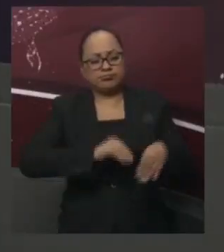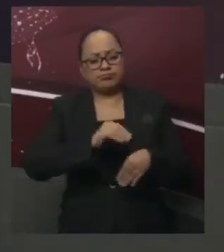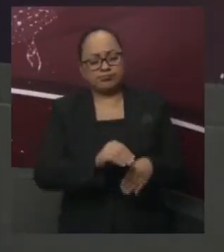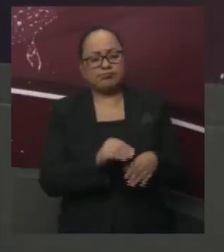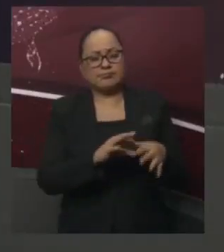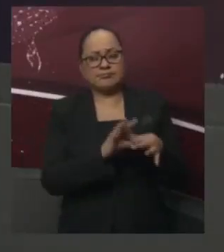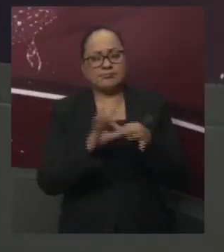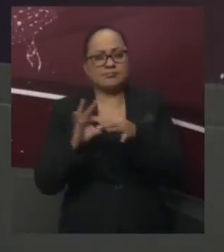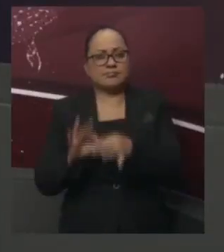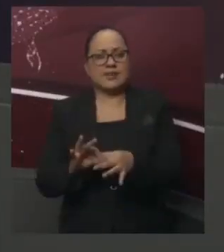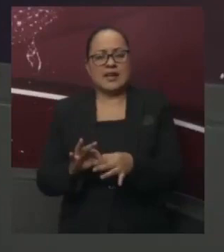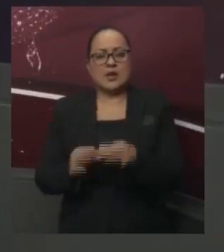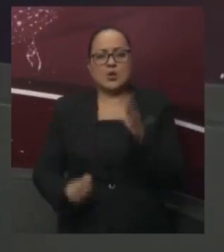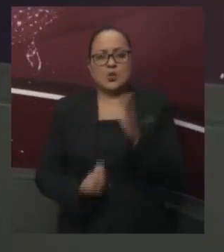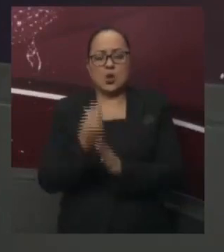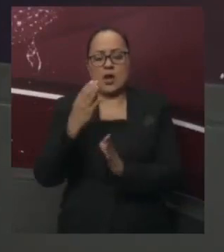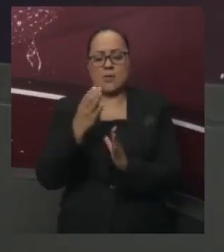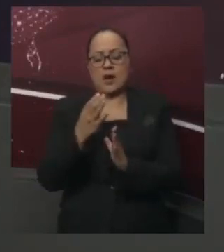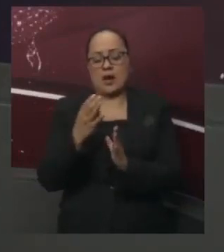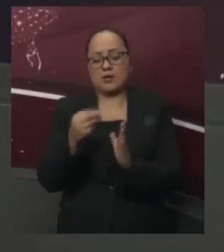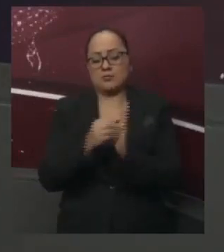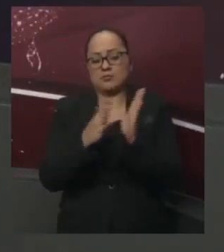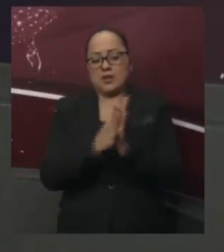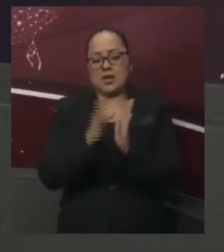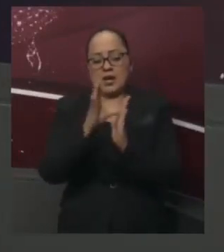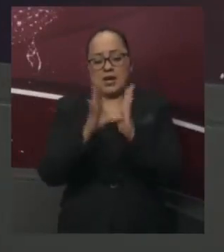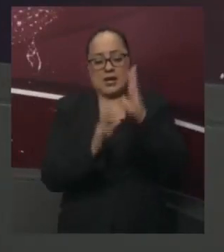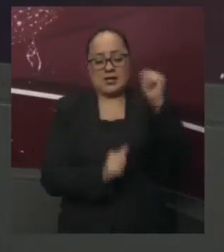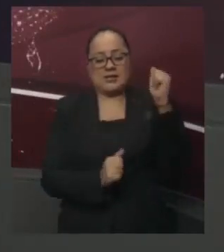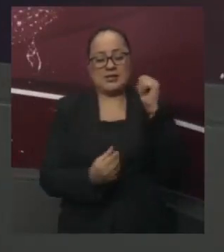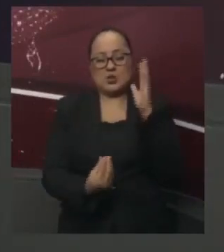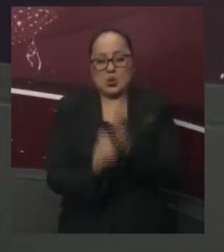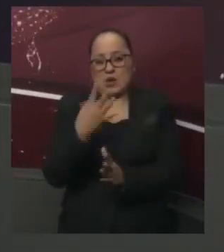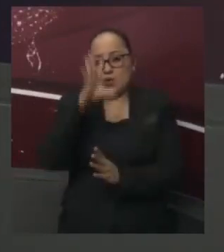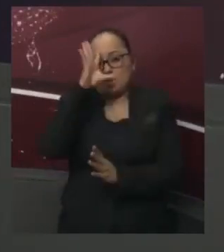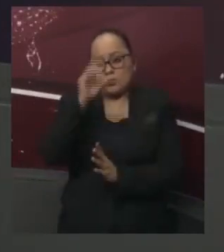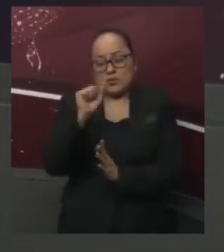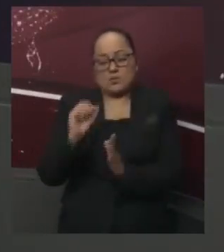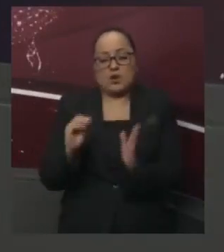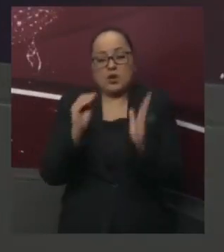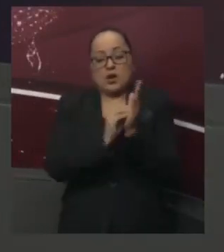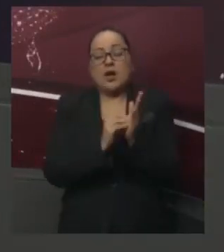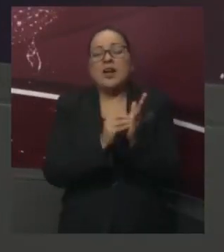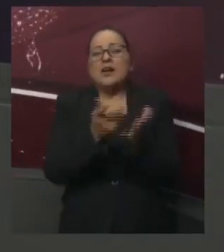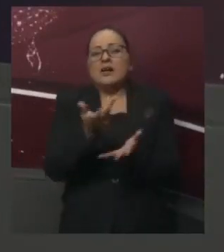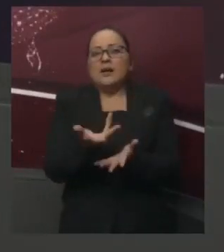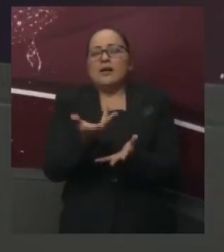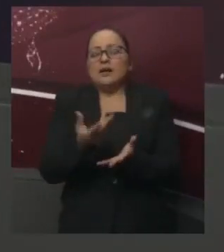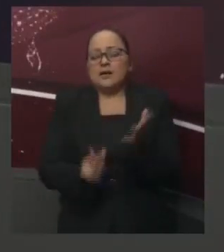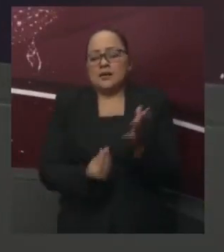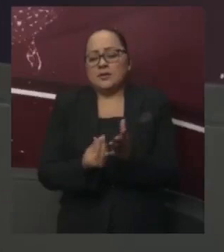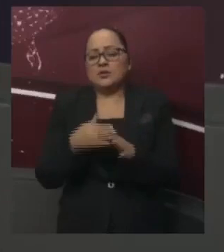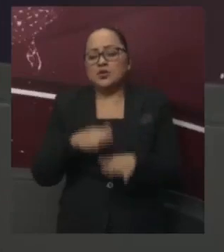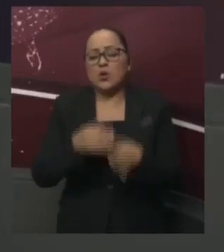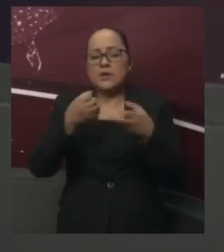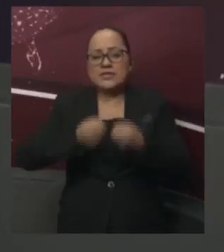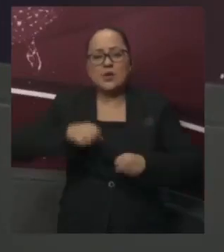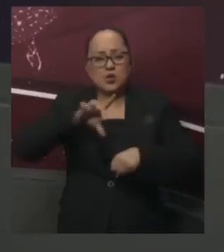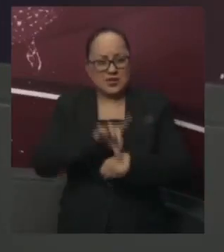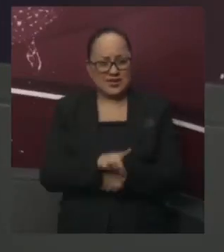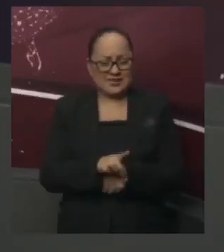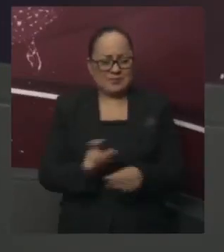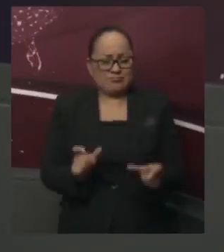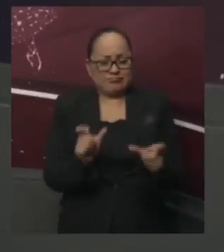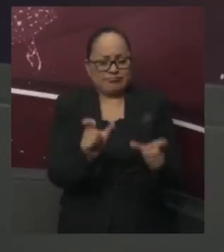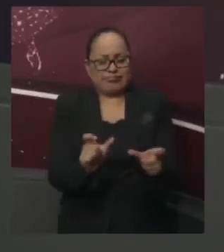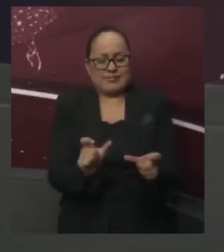de un nuevo paradigma? Yo así lo llamaría, un poco técnico, a lo mejor la gente no entenderá el concepto paradigma, de este nuevo paradigma de seguridad con un cuerpo que,